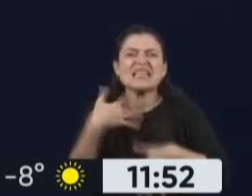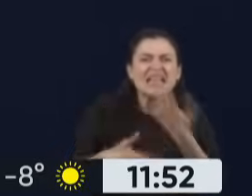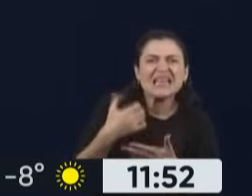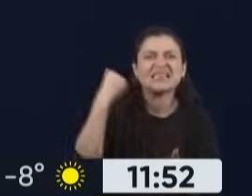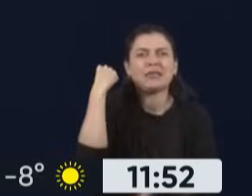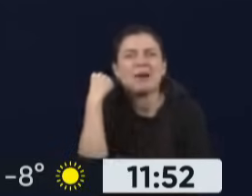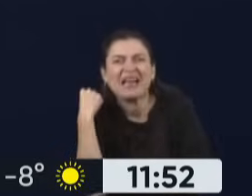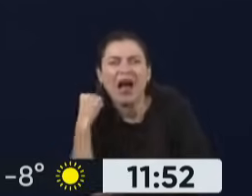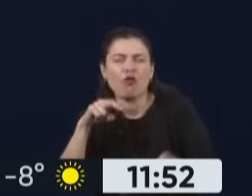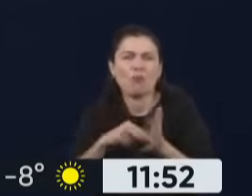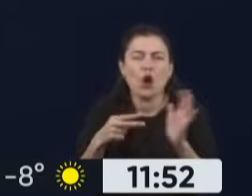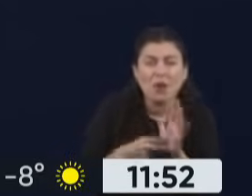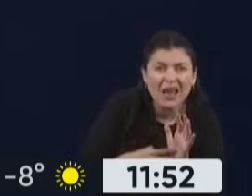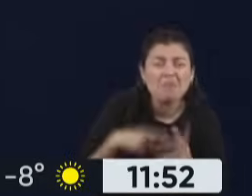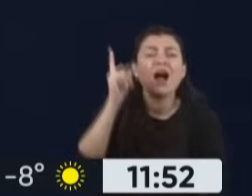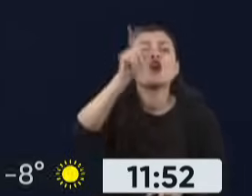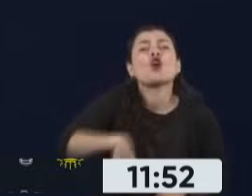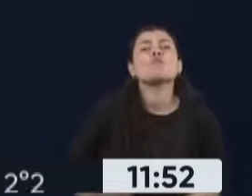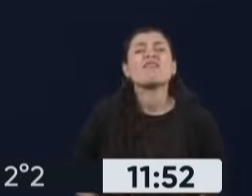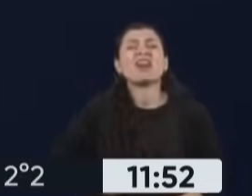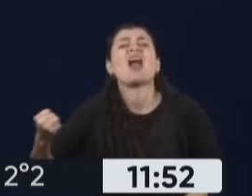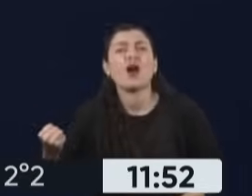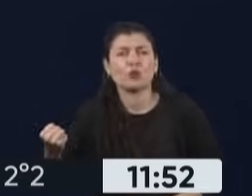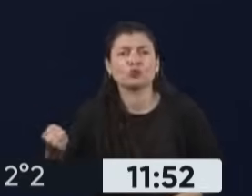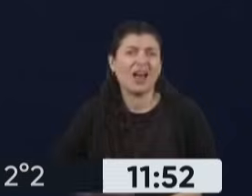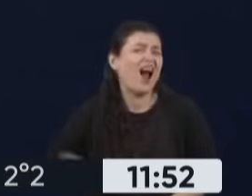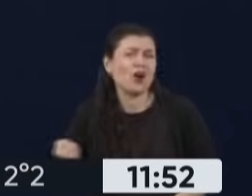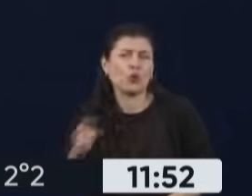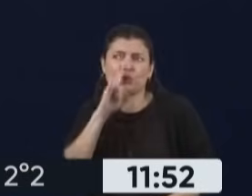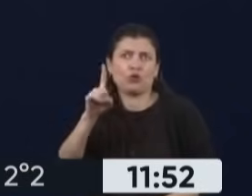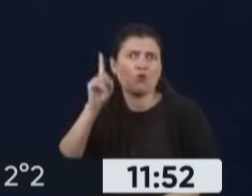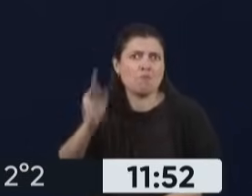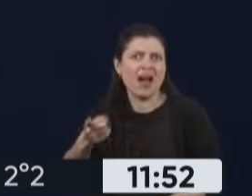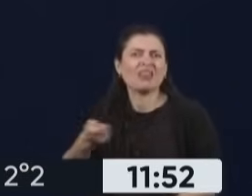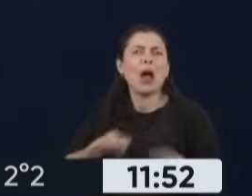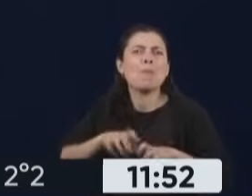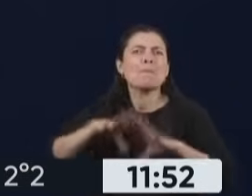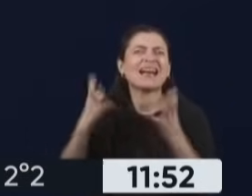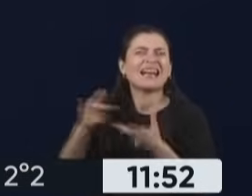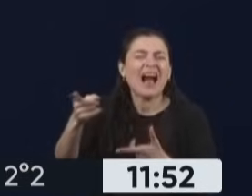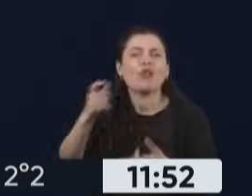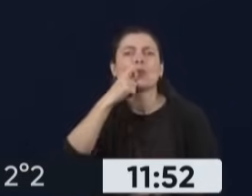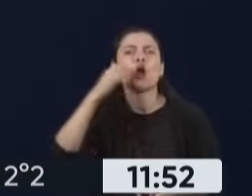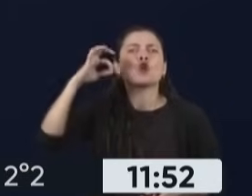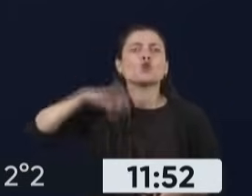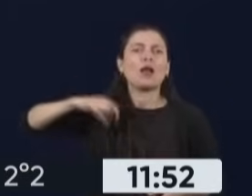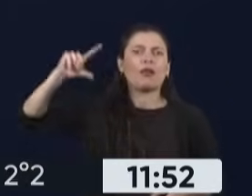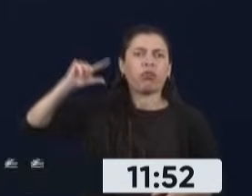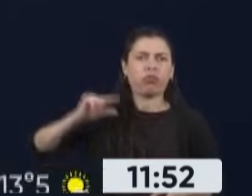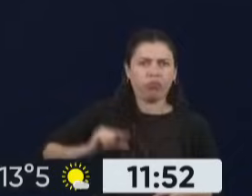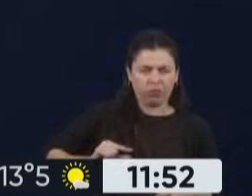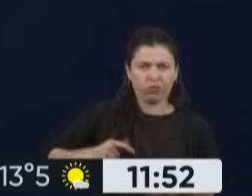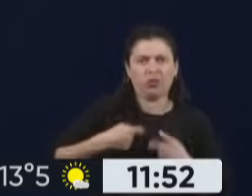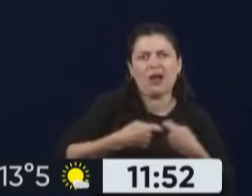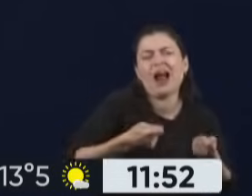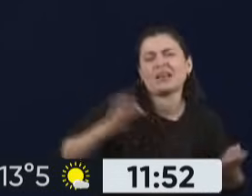el ajuste lo hace muy brutalmente el mercado, ¿no? Licuando salarios, licuando gastos.